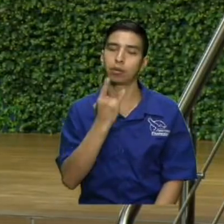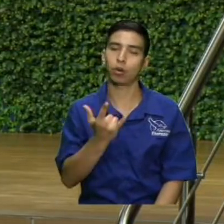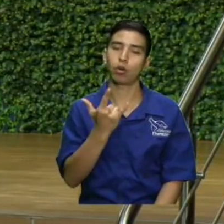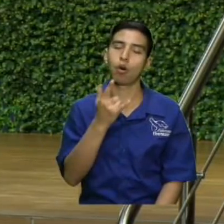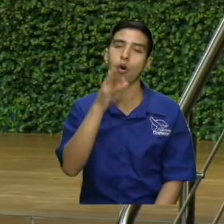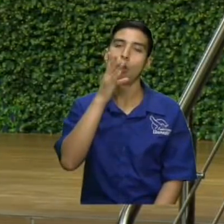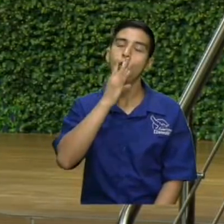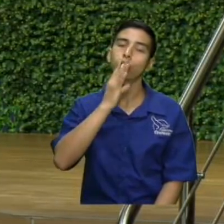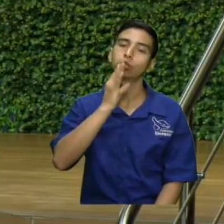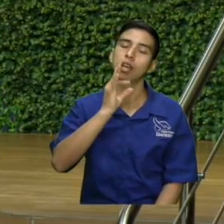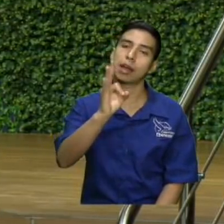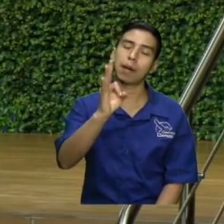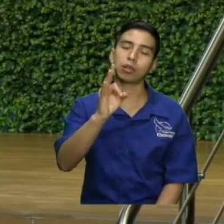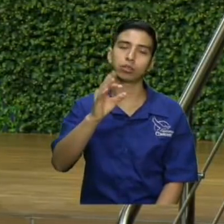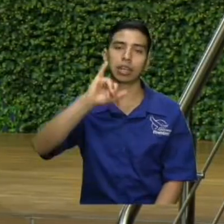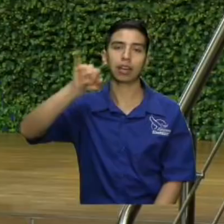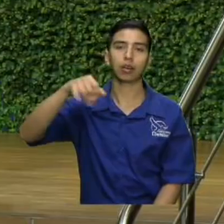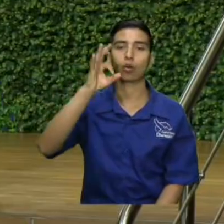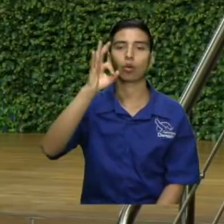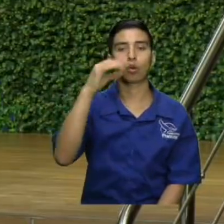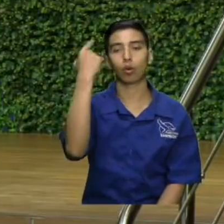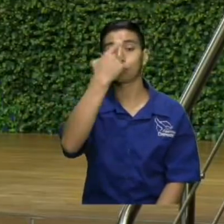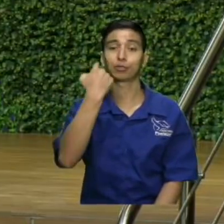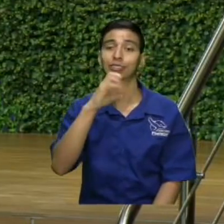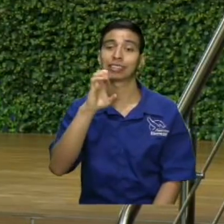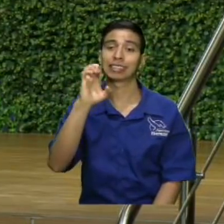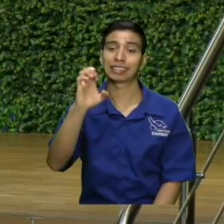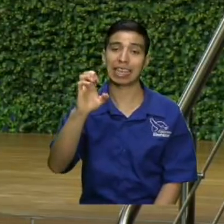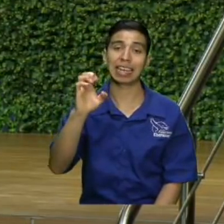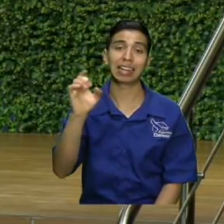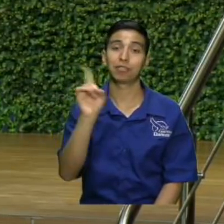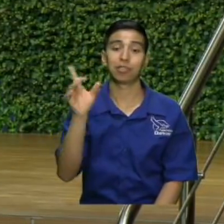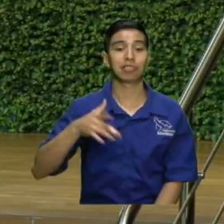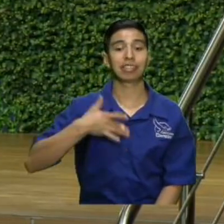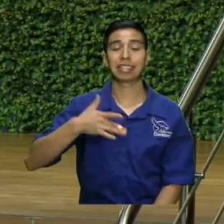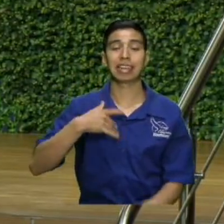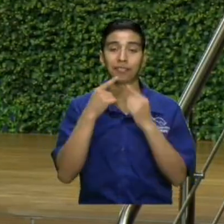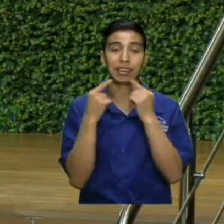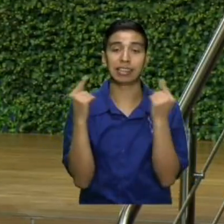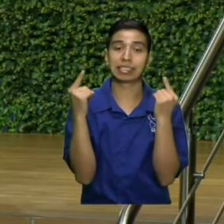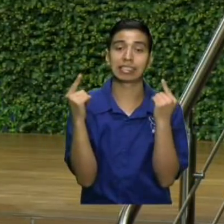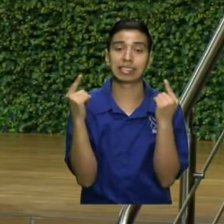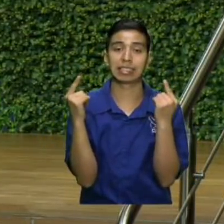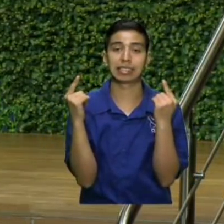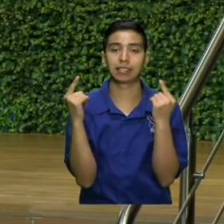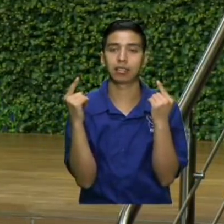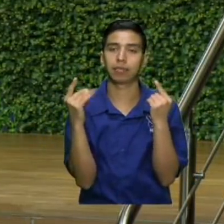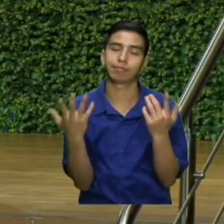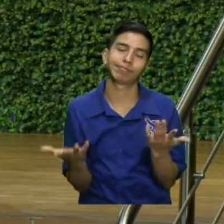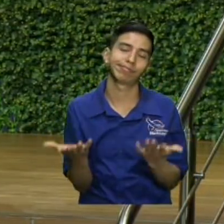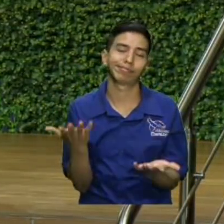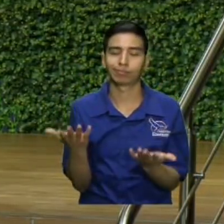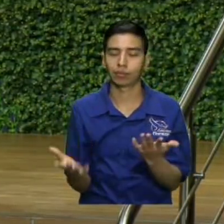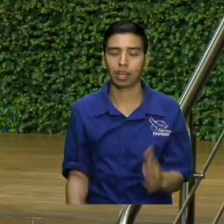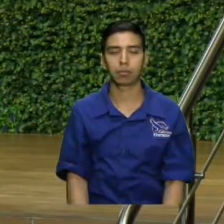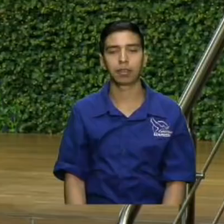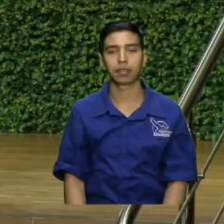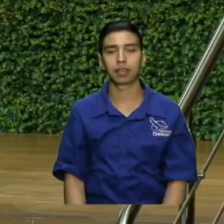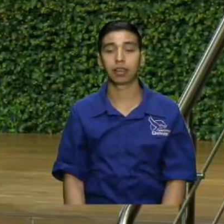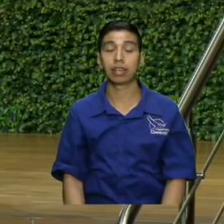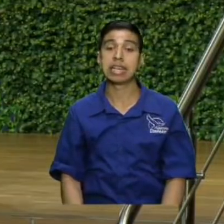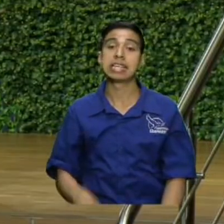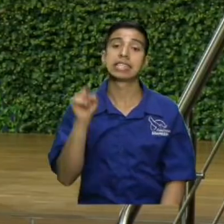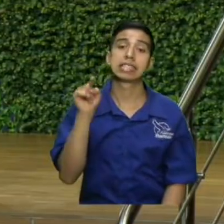Entonces aquí la cosa es que el papá esté contento con uno. Y los hermanos, si se puede, también, ¿va? Pero se ponen feos, ¿qué vamos a